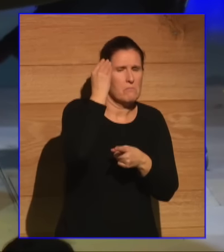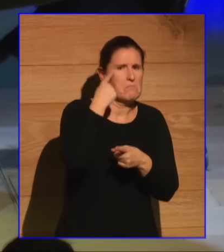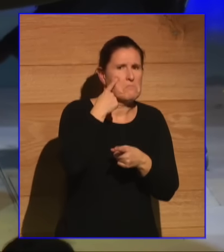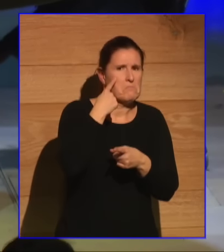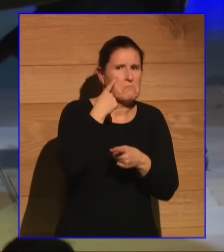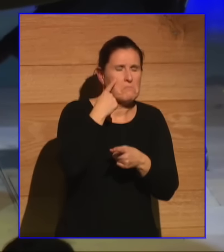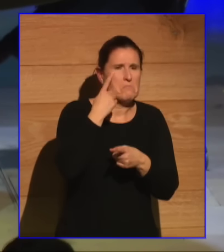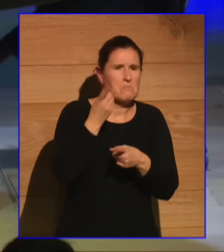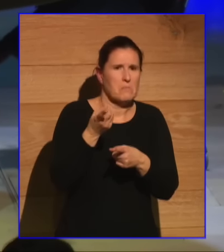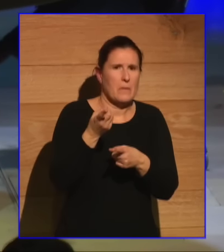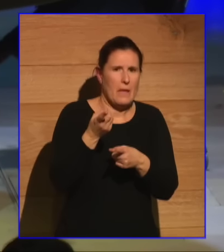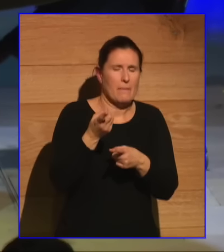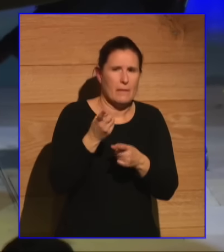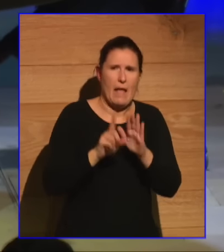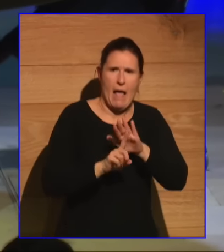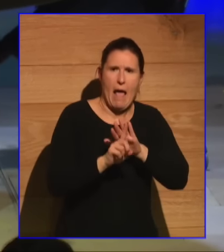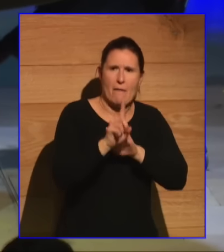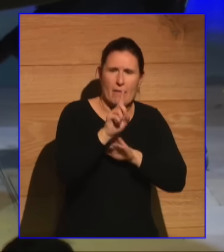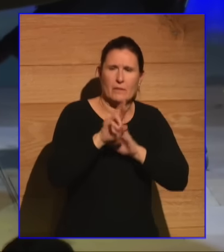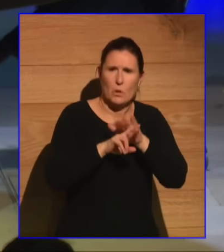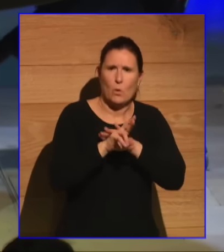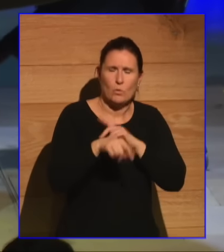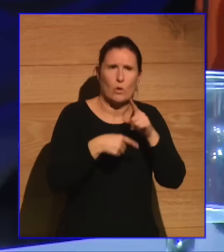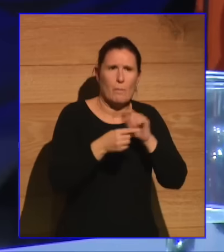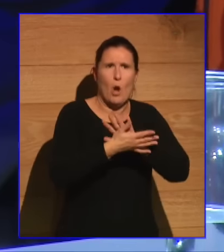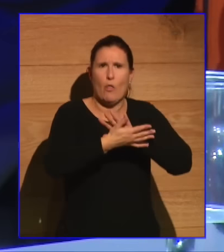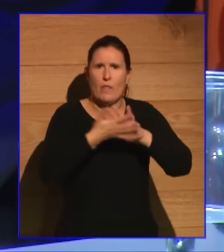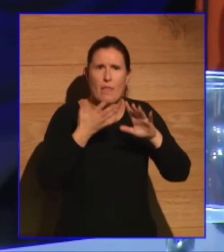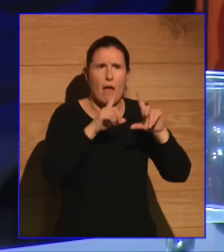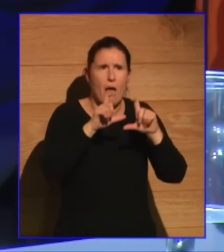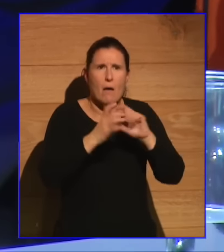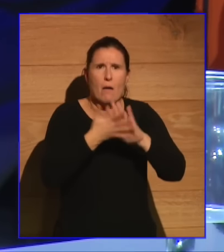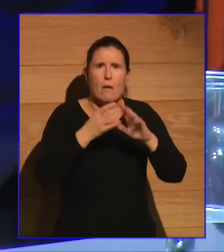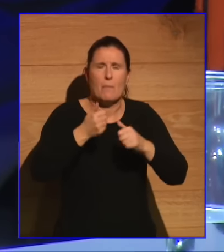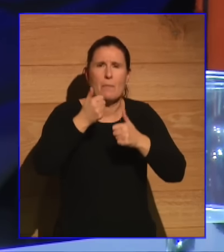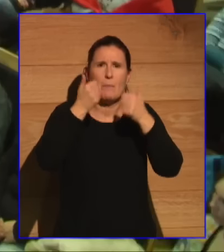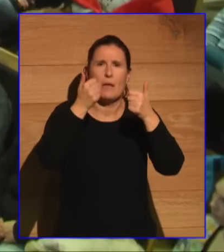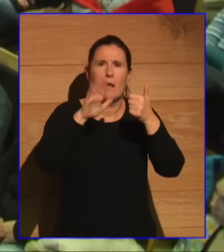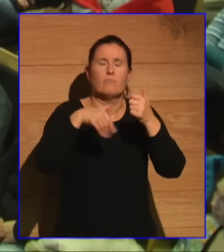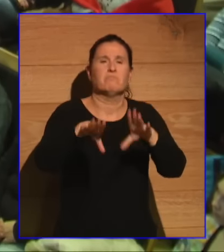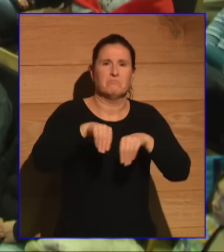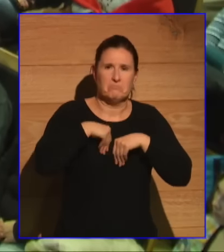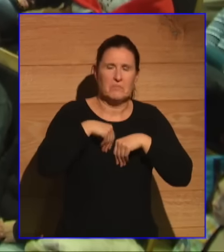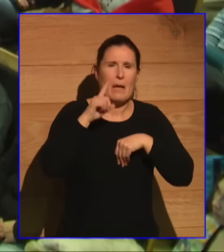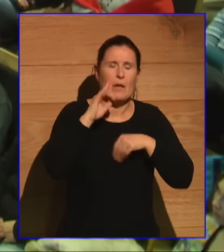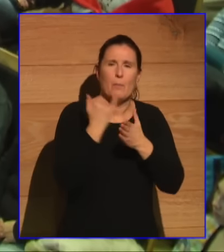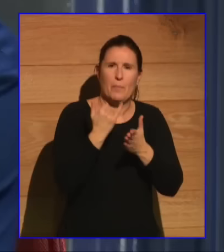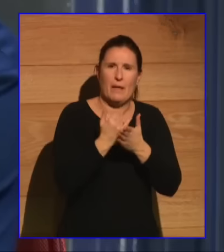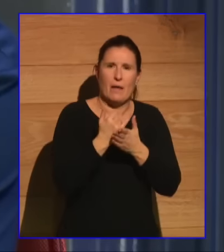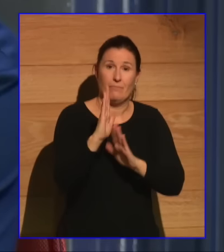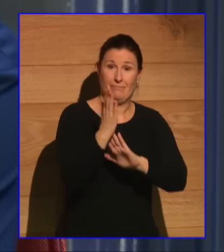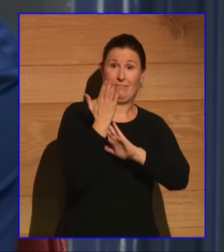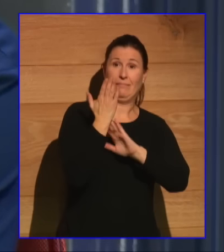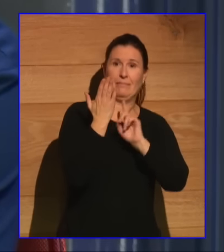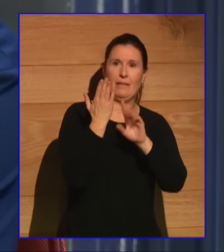oyó hablar de estos avances que a toda velocidad aseguraban estar haciendo, aceptó ver esa prueba. Fue